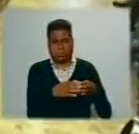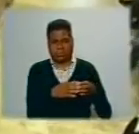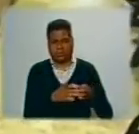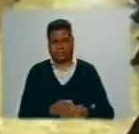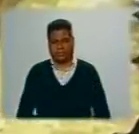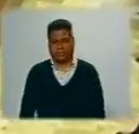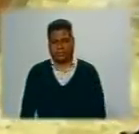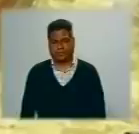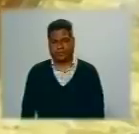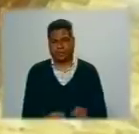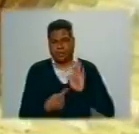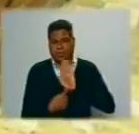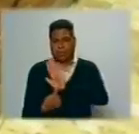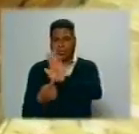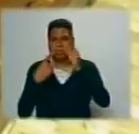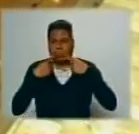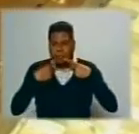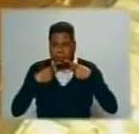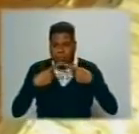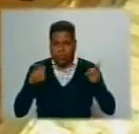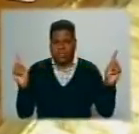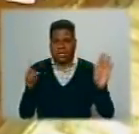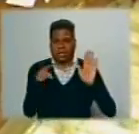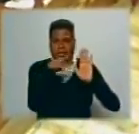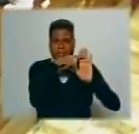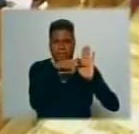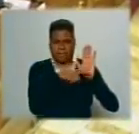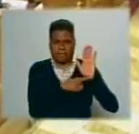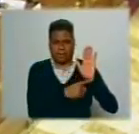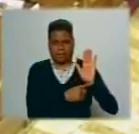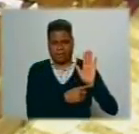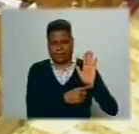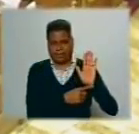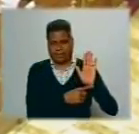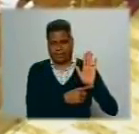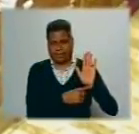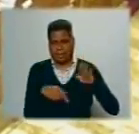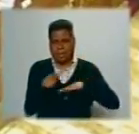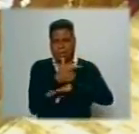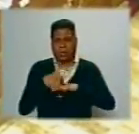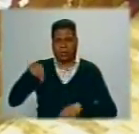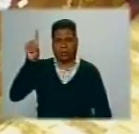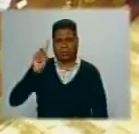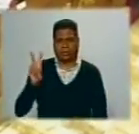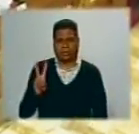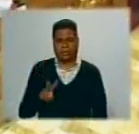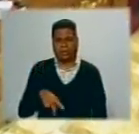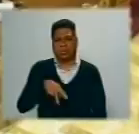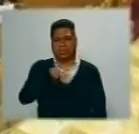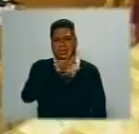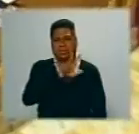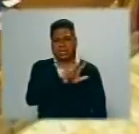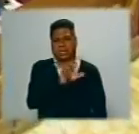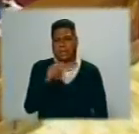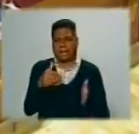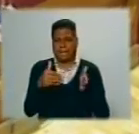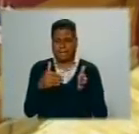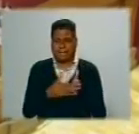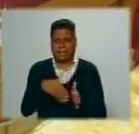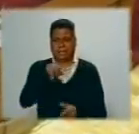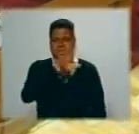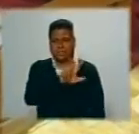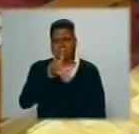y publicada en la Gaceta Oficial de la República Bolivariana de Venezuela 6.323, extraordinario de